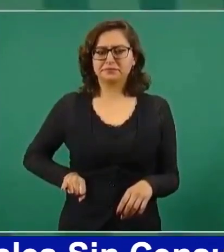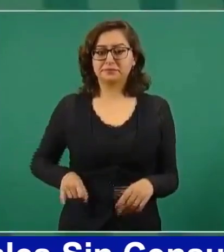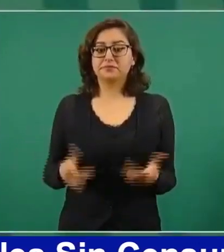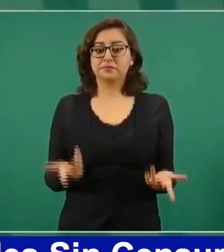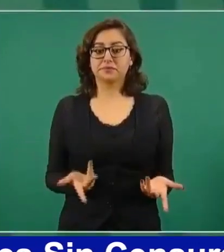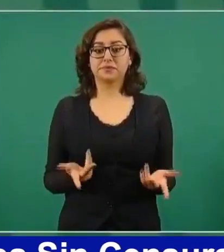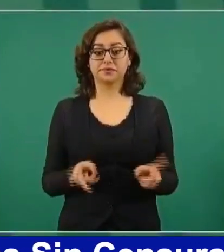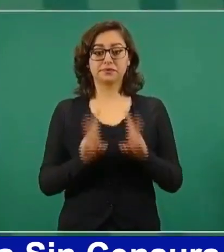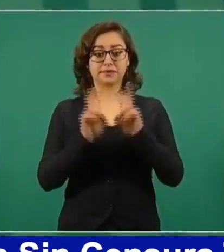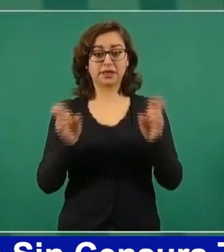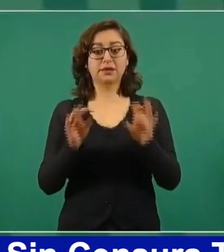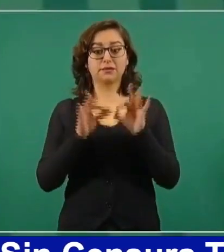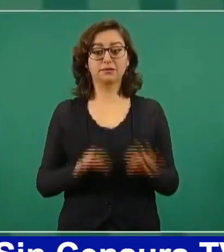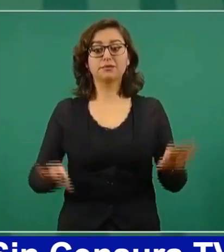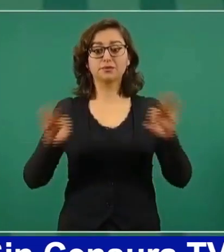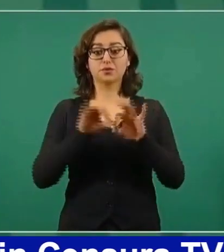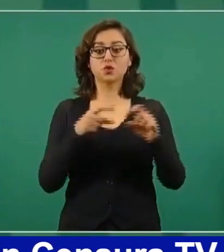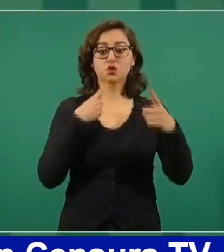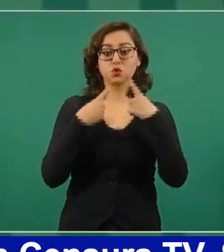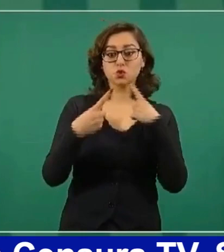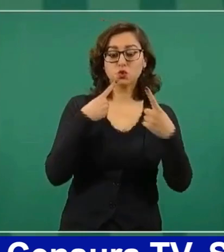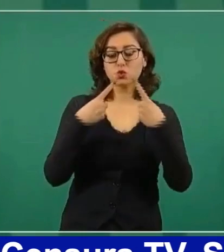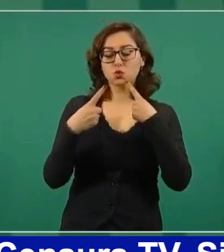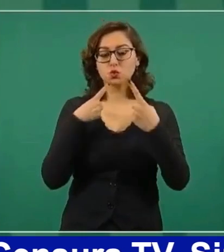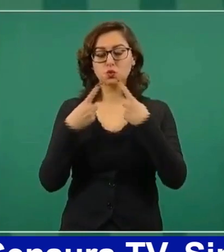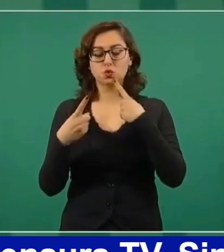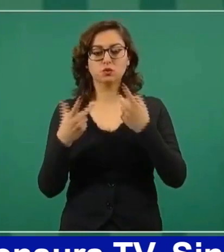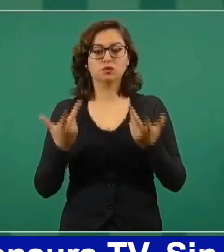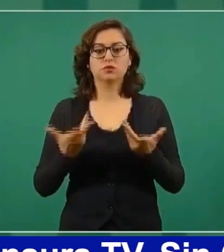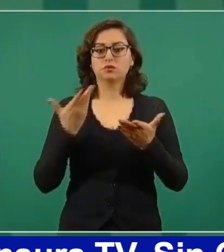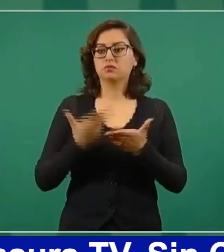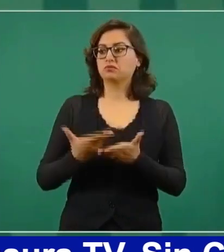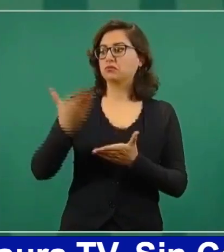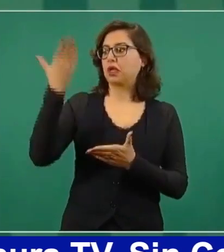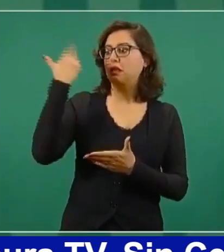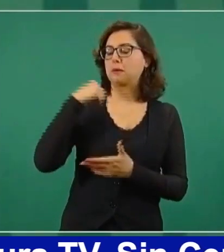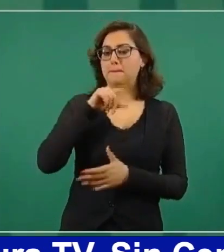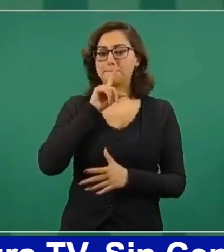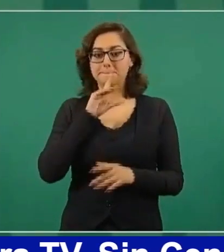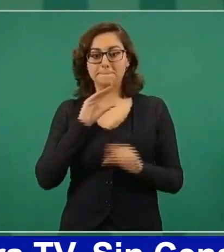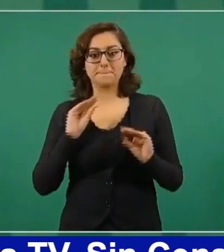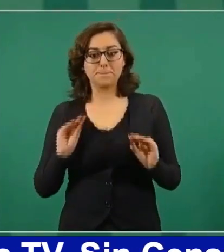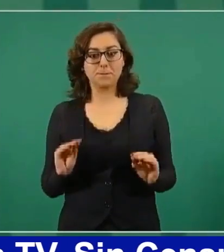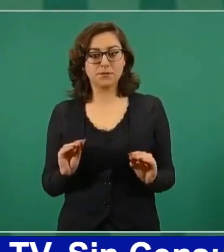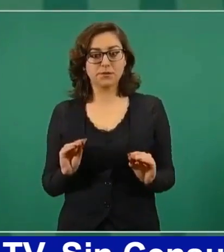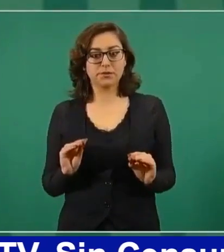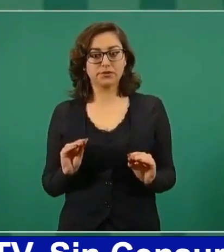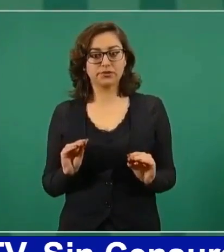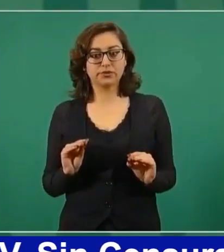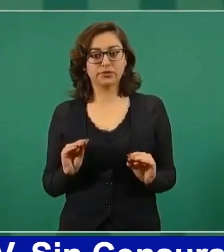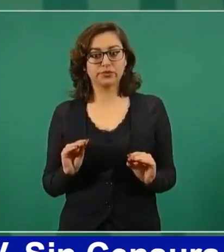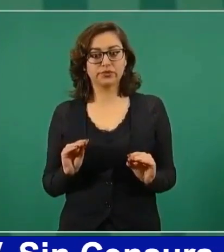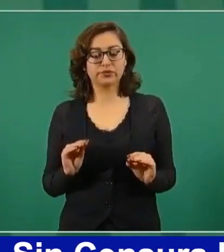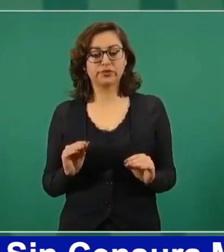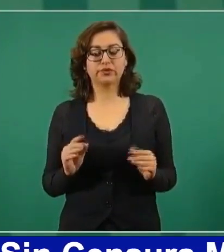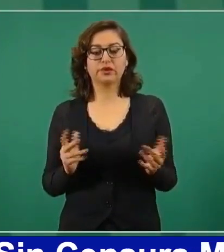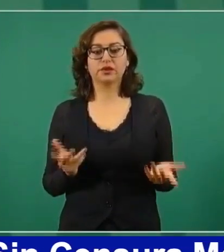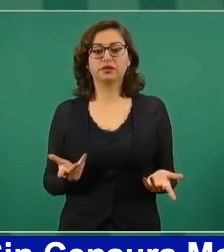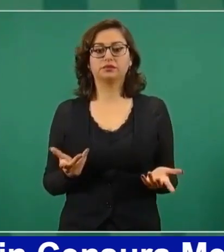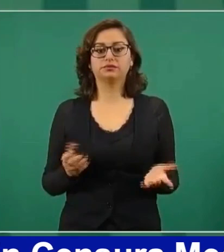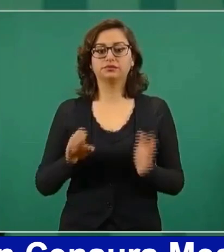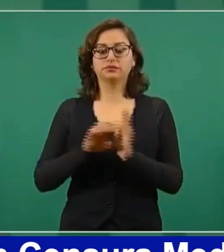Es importante el diálogo. Estas cosas antes no se hablaban. Tenemos el caso de las